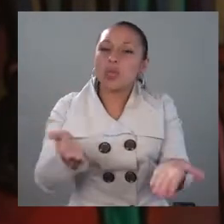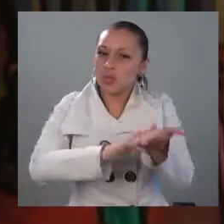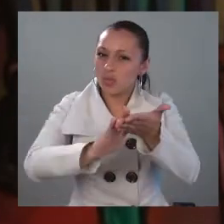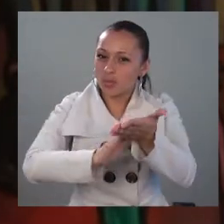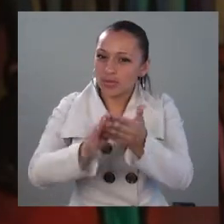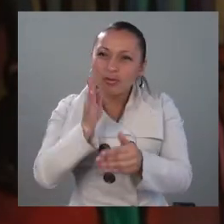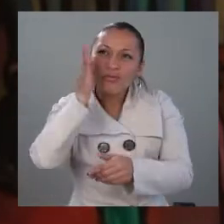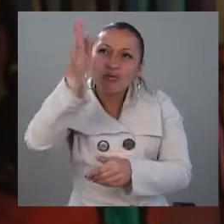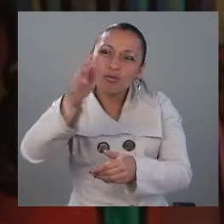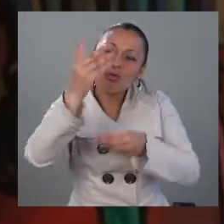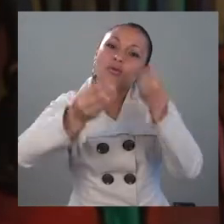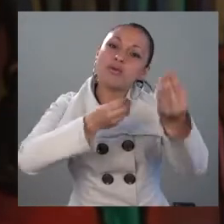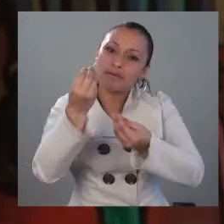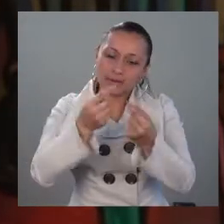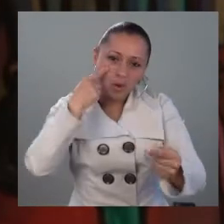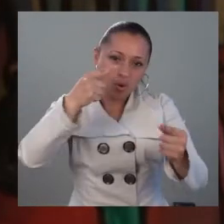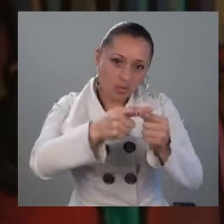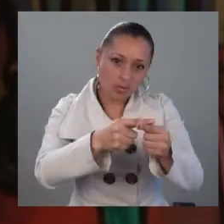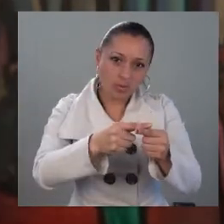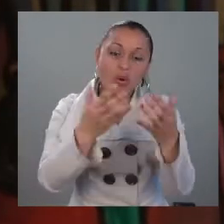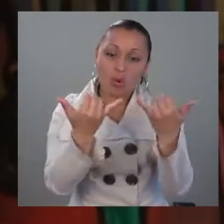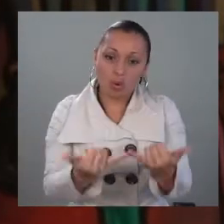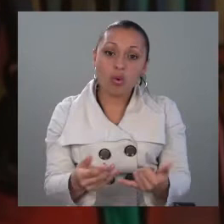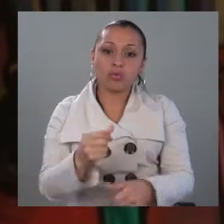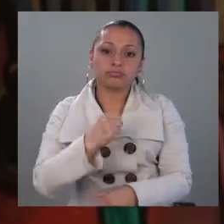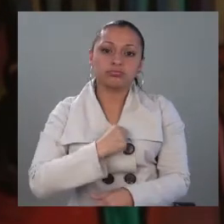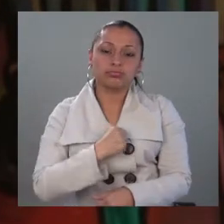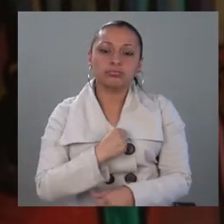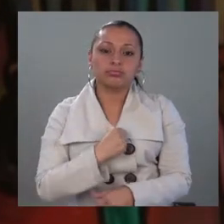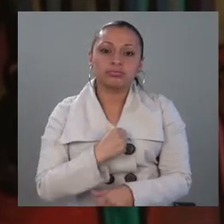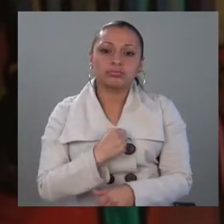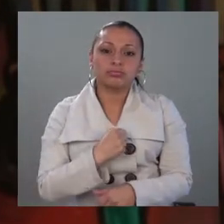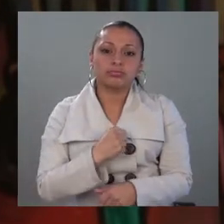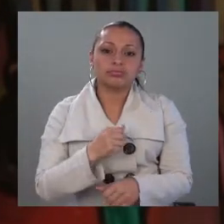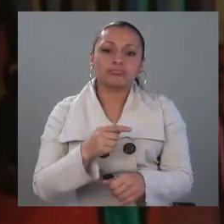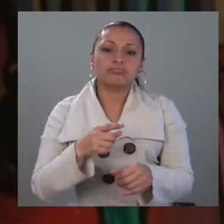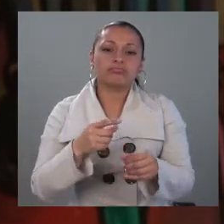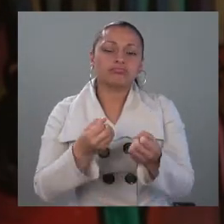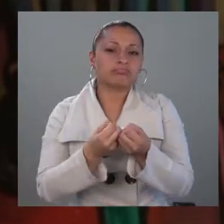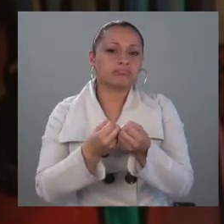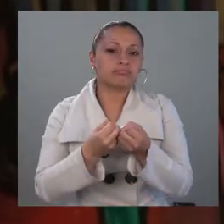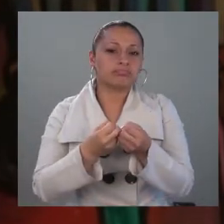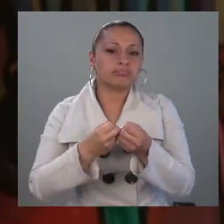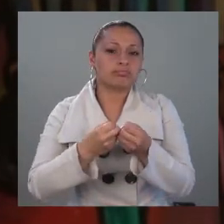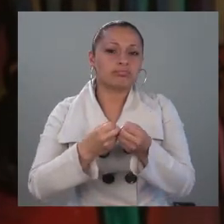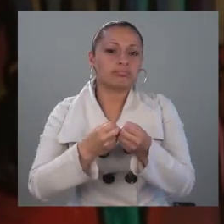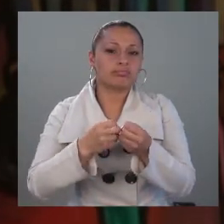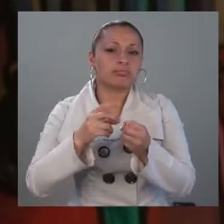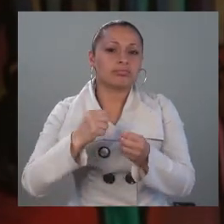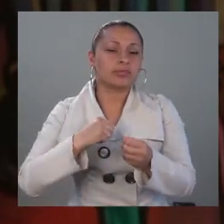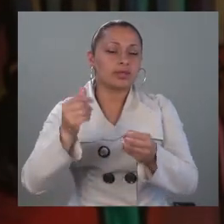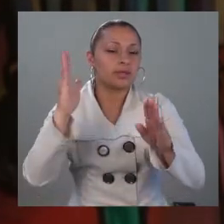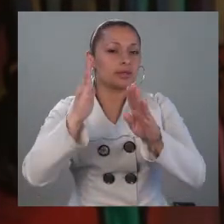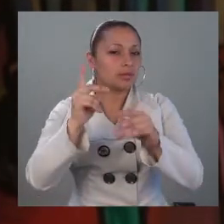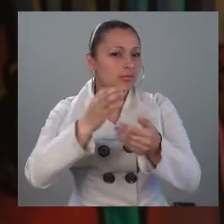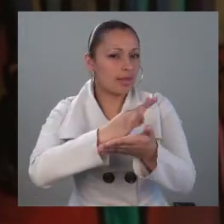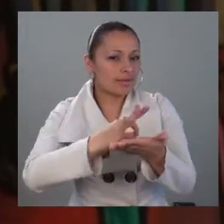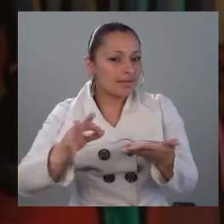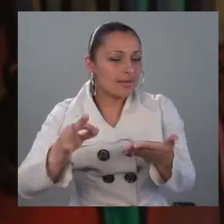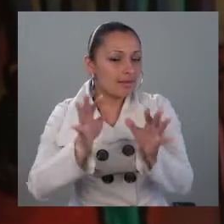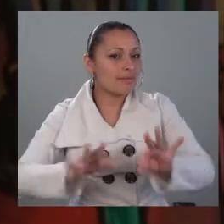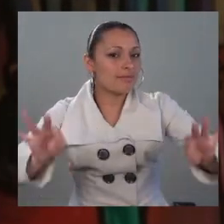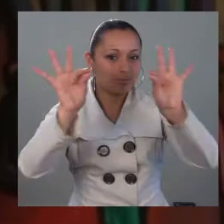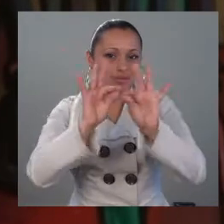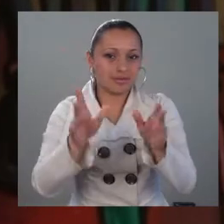apuntar? Efectivamente, pues tenemos hoy día una gran tarea realizada con esas